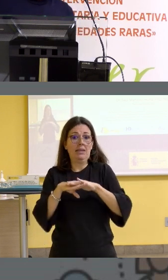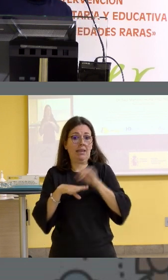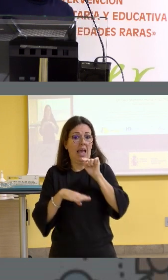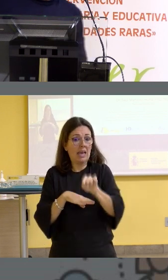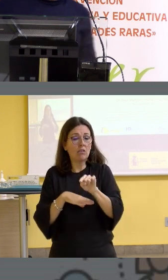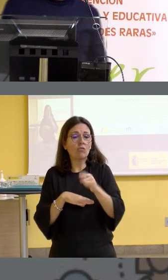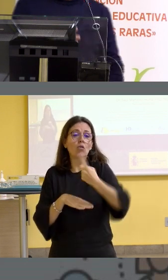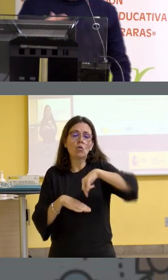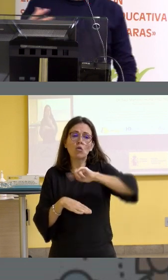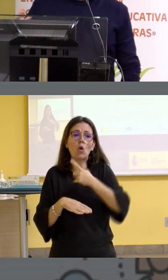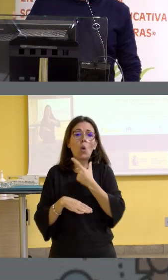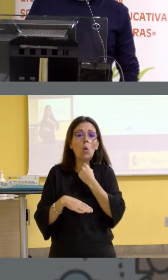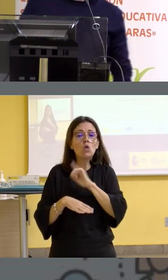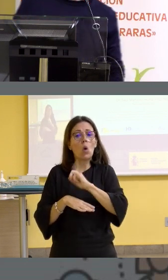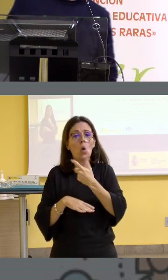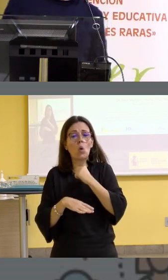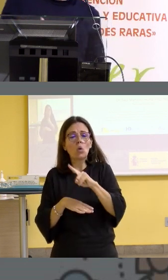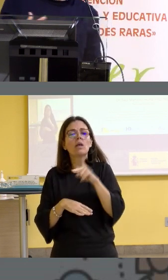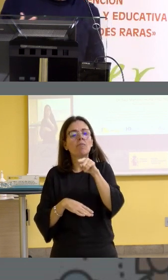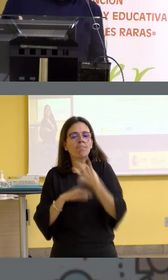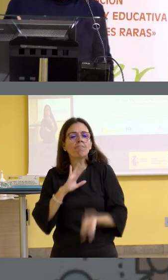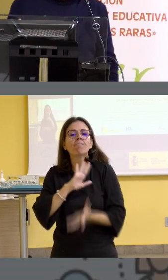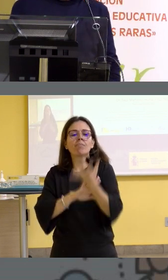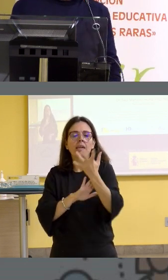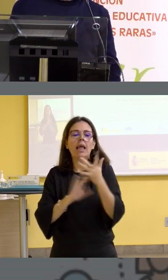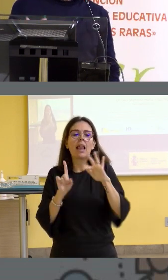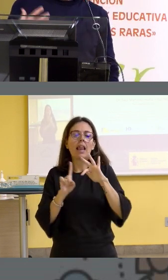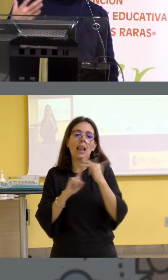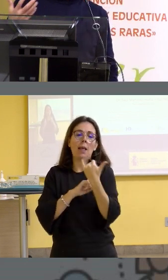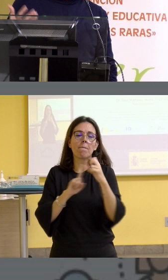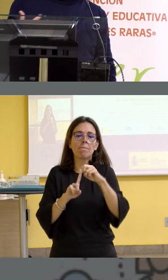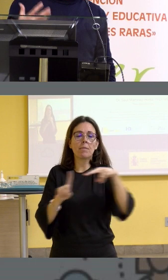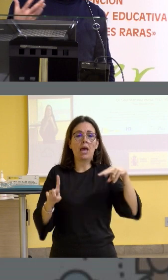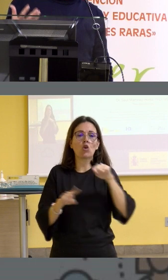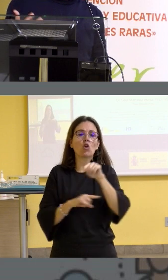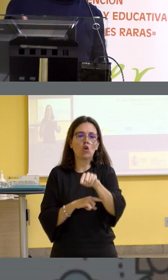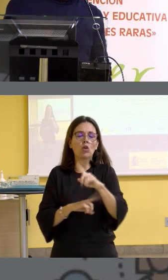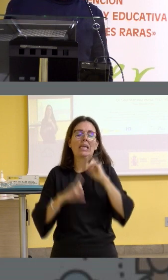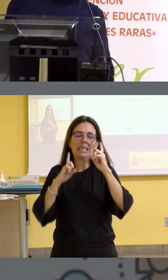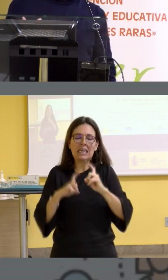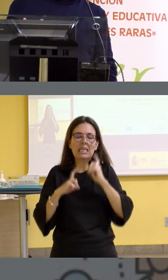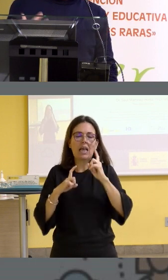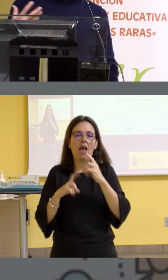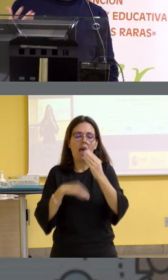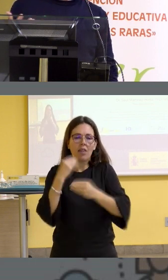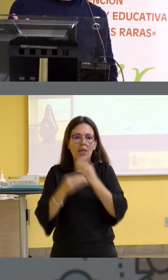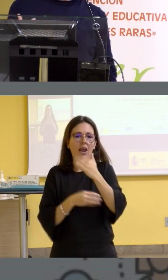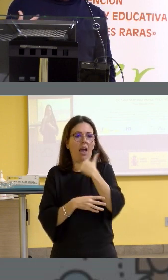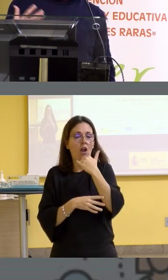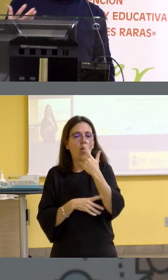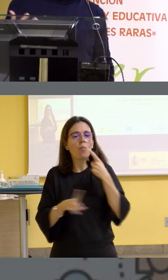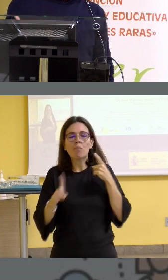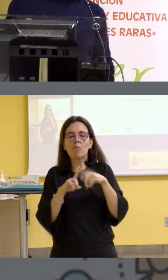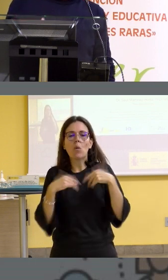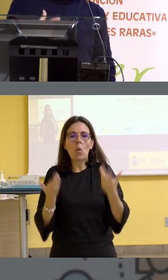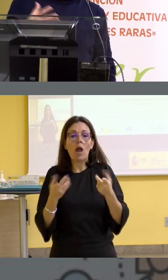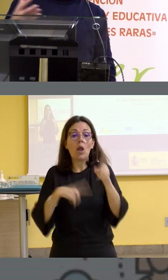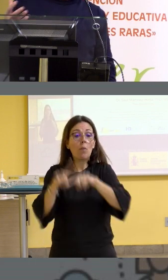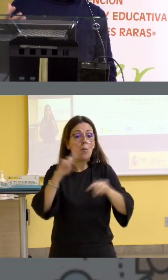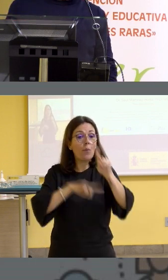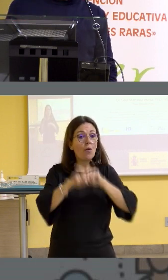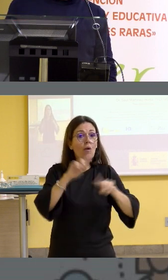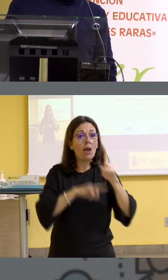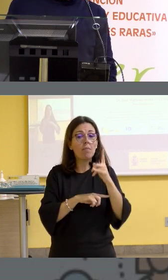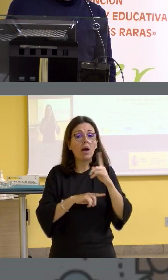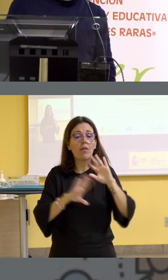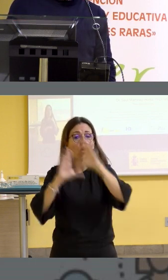es como tenemos que construir el marco desde donde intentamos hacer algo para tratar con los problemas que derivan